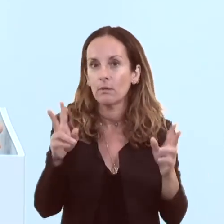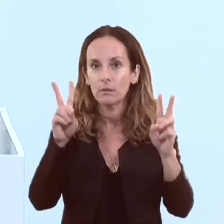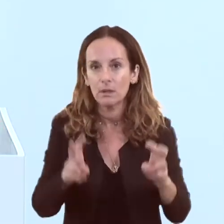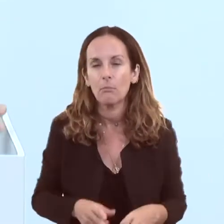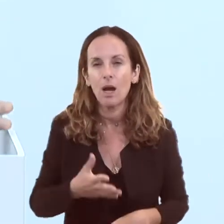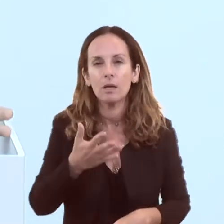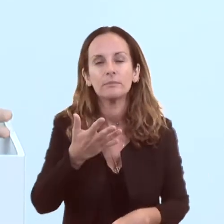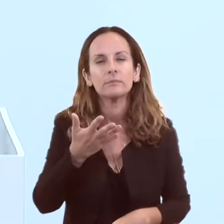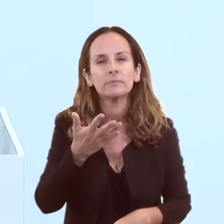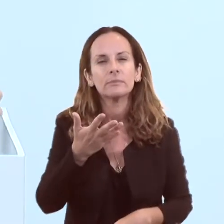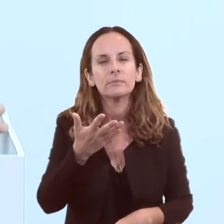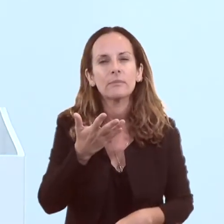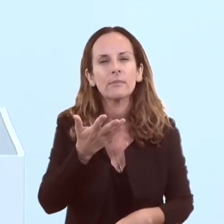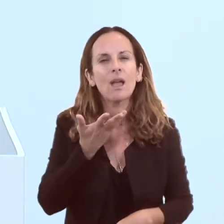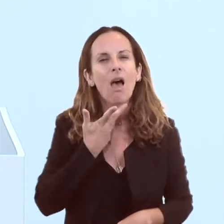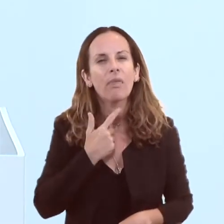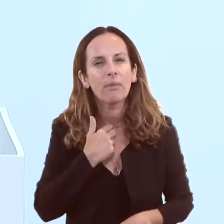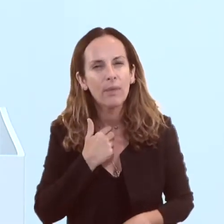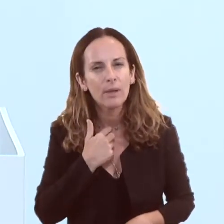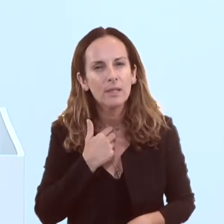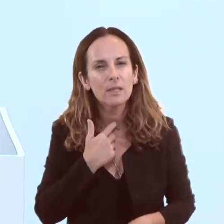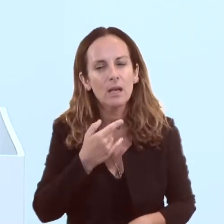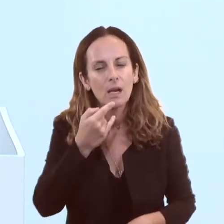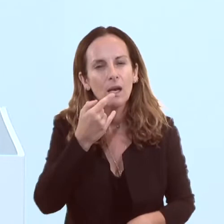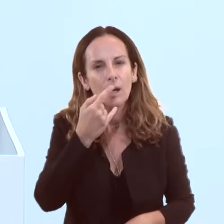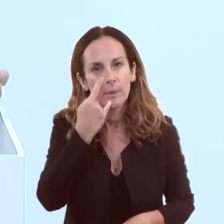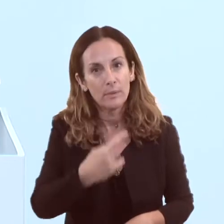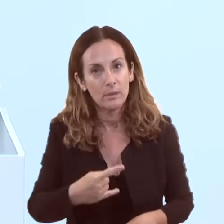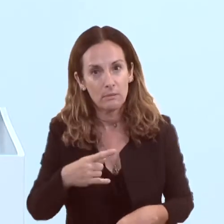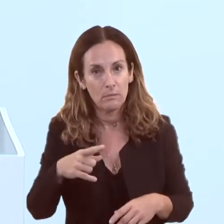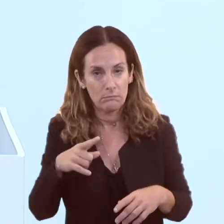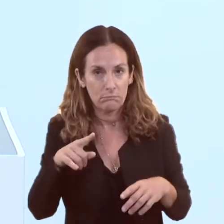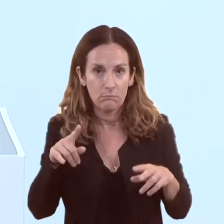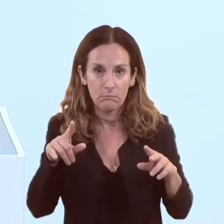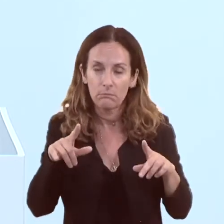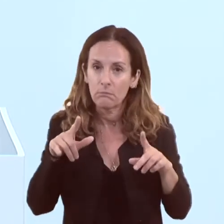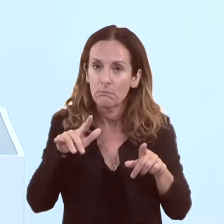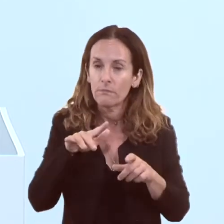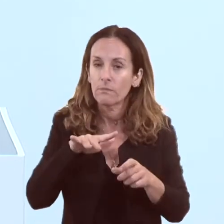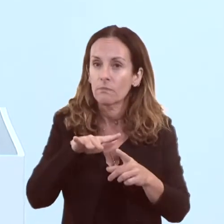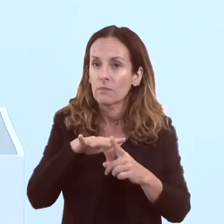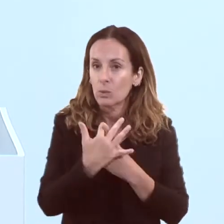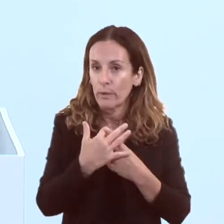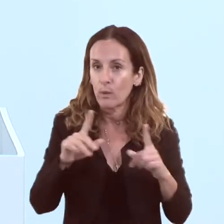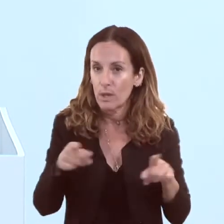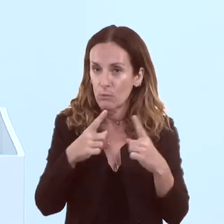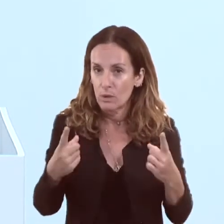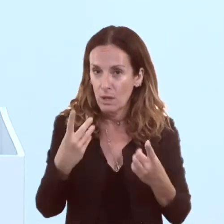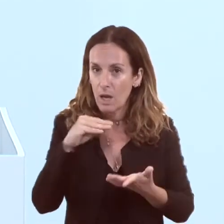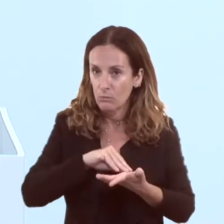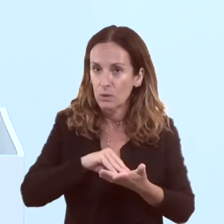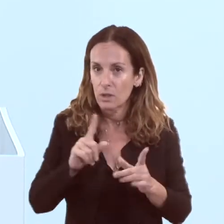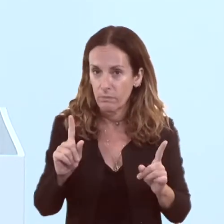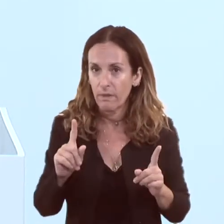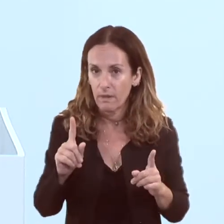que en el mundo de la música popular pues es un tema frecuente y que tiene un alcance sociológico uno aprende que el ejercicio